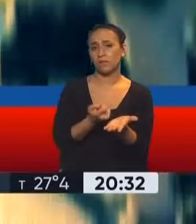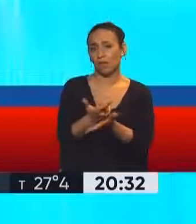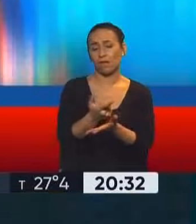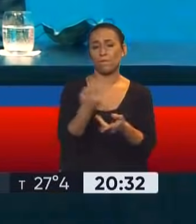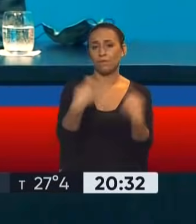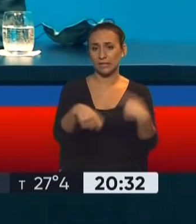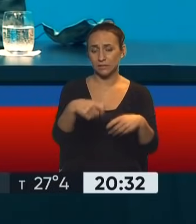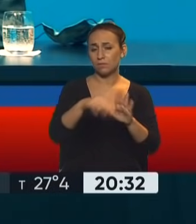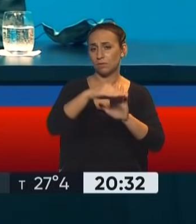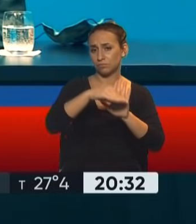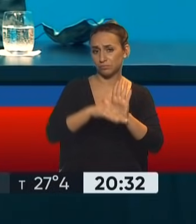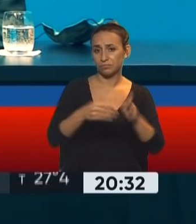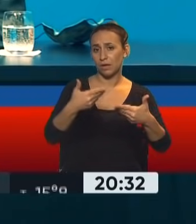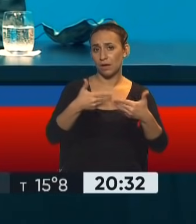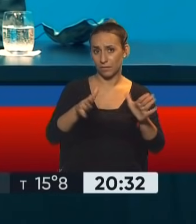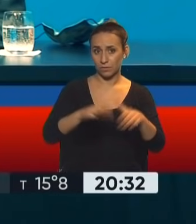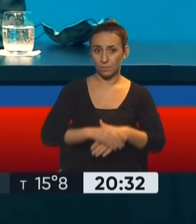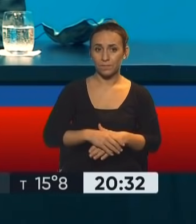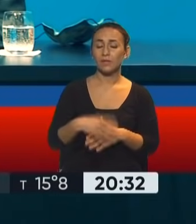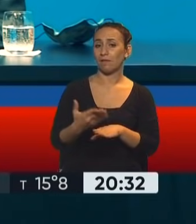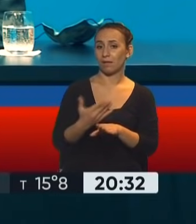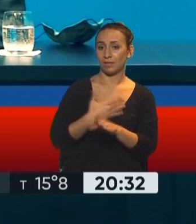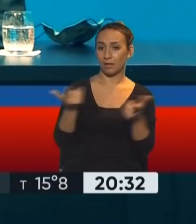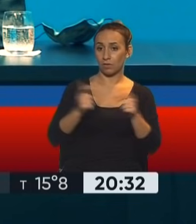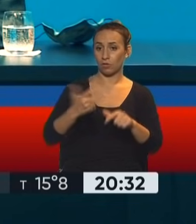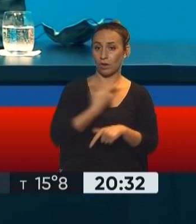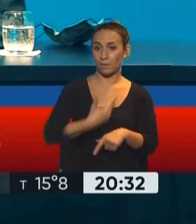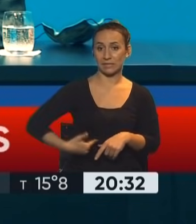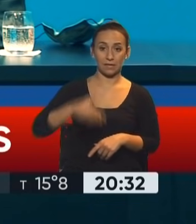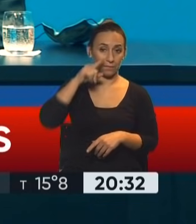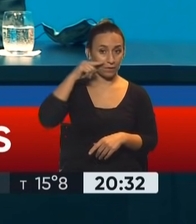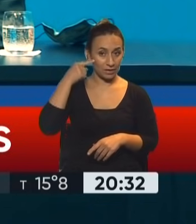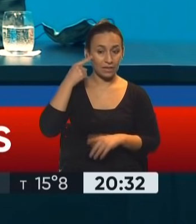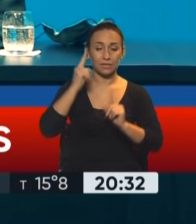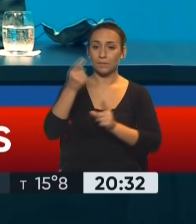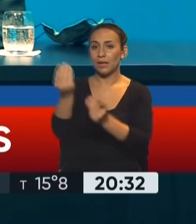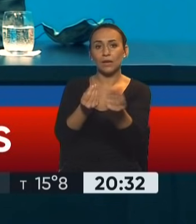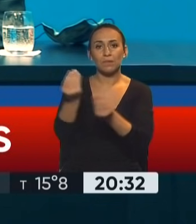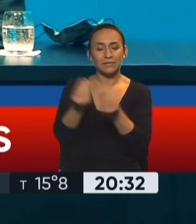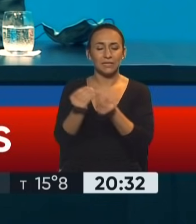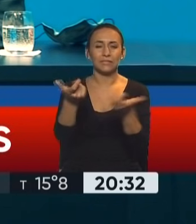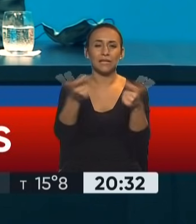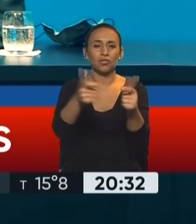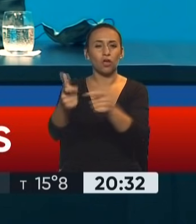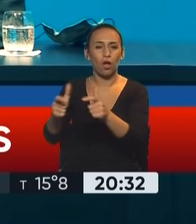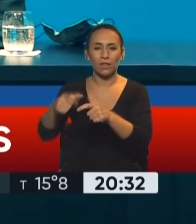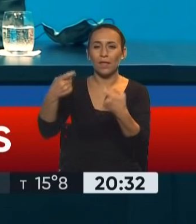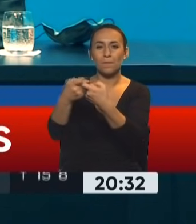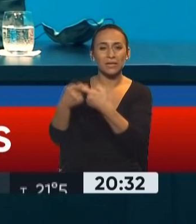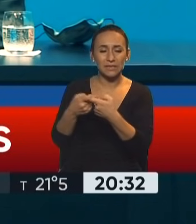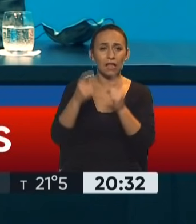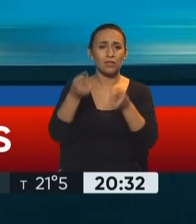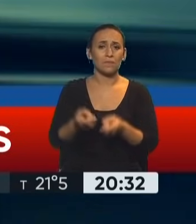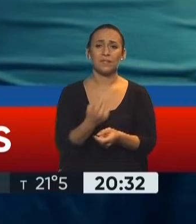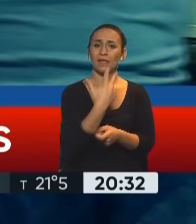flexibilizaciones. Acabamos de terminar una reunión con el presidente Alberto Fernández, con representantes de todos los sectores empresariales, con representantes de las